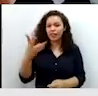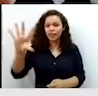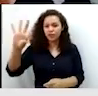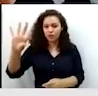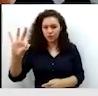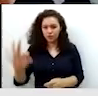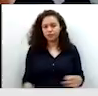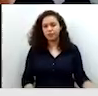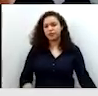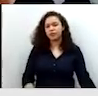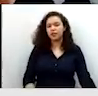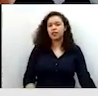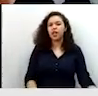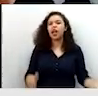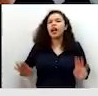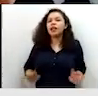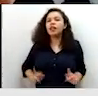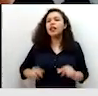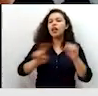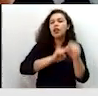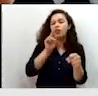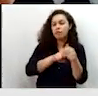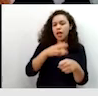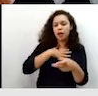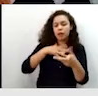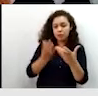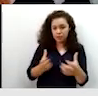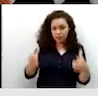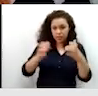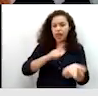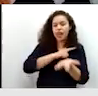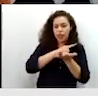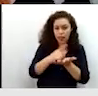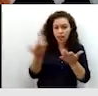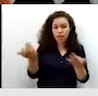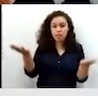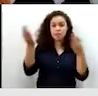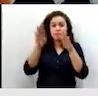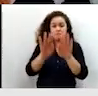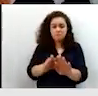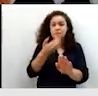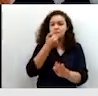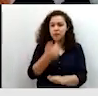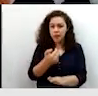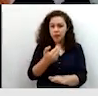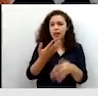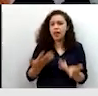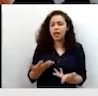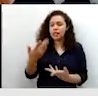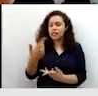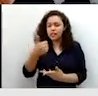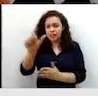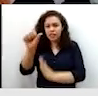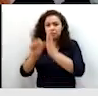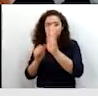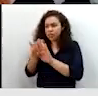refiero con condición normal? Es decir, mi cisterna está limpia, tapada, la lavé menos de 6